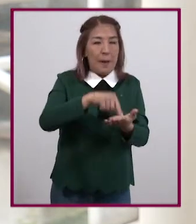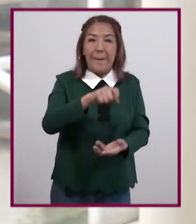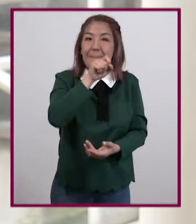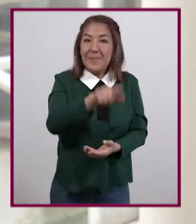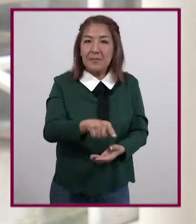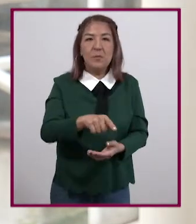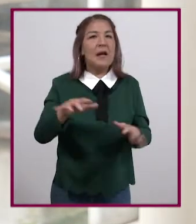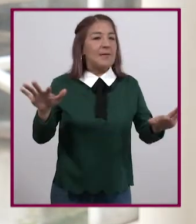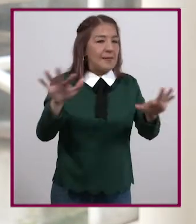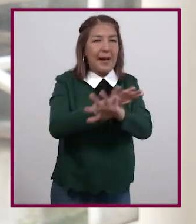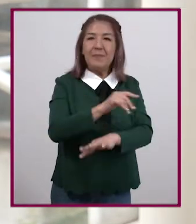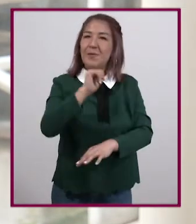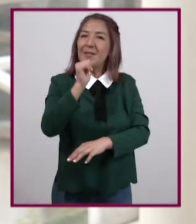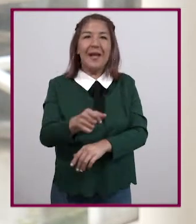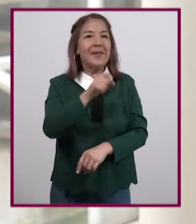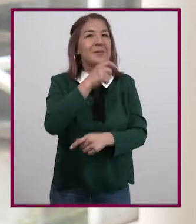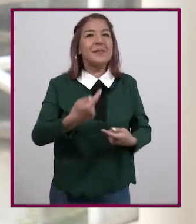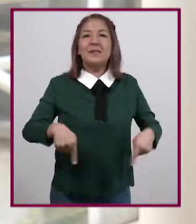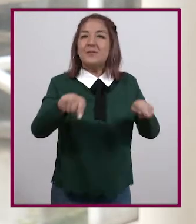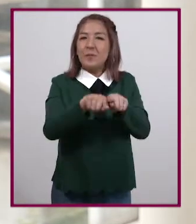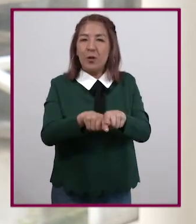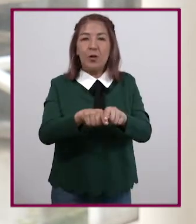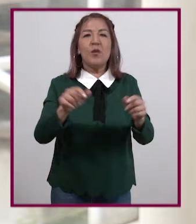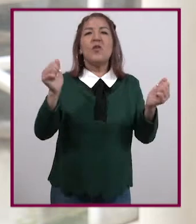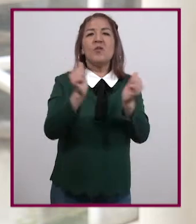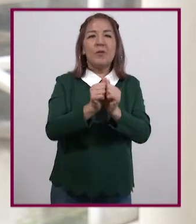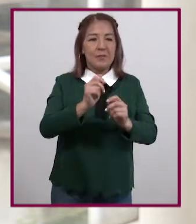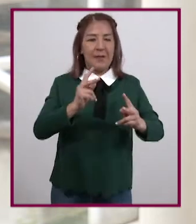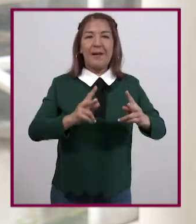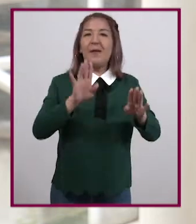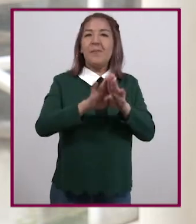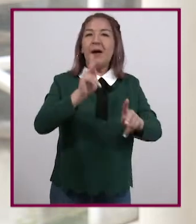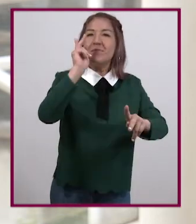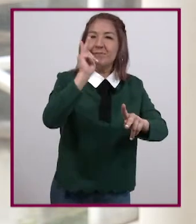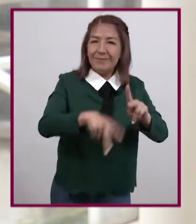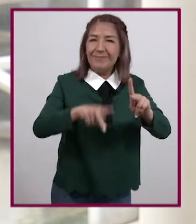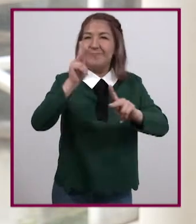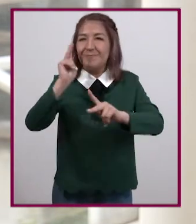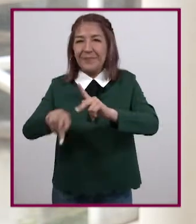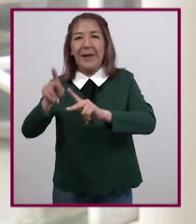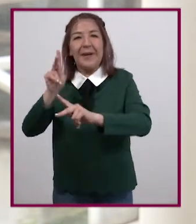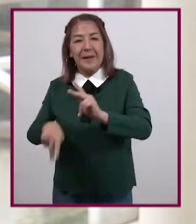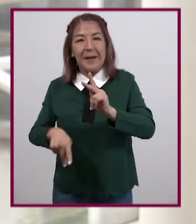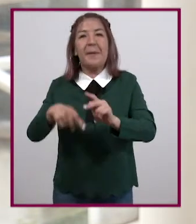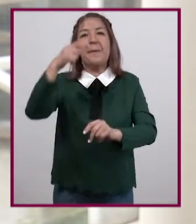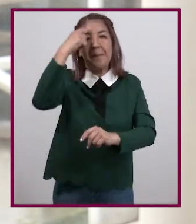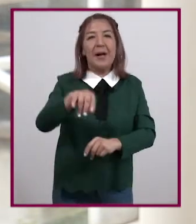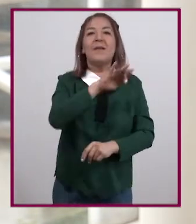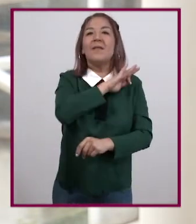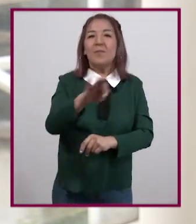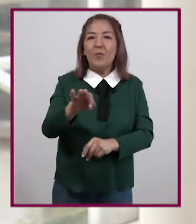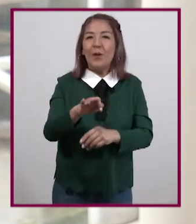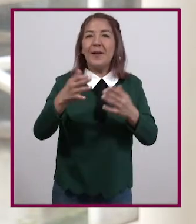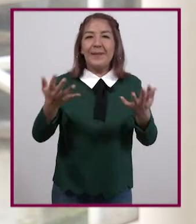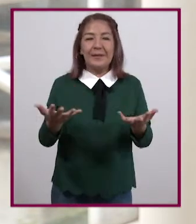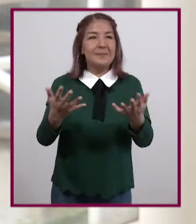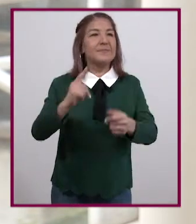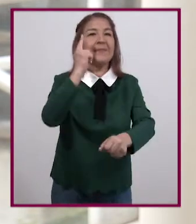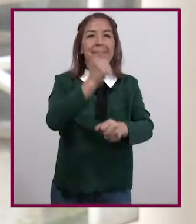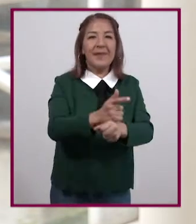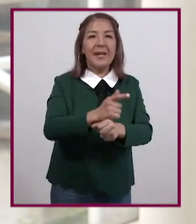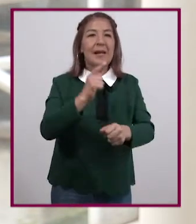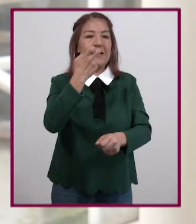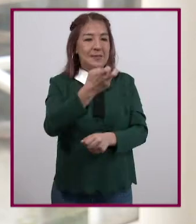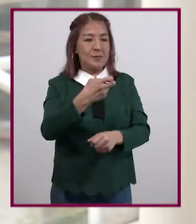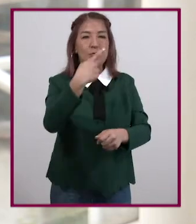una grabación sin alteraciones, a una grabación con pequeños cortes y tomas que nos permiten